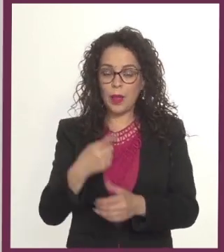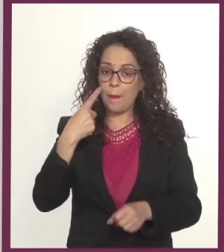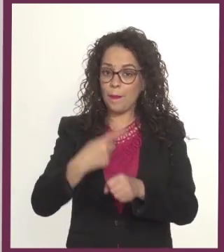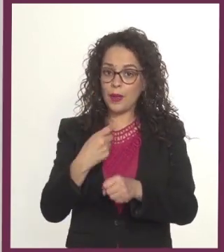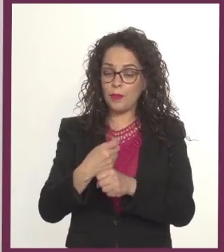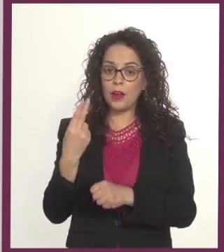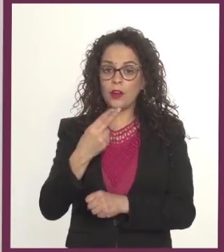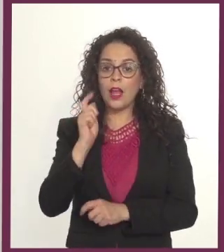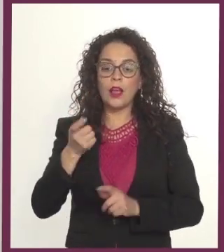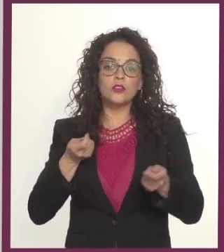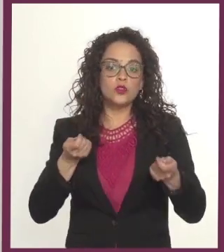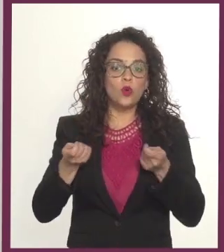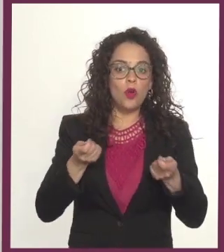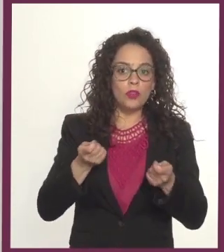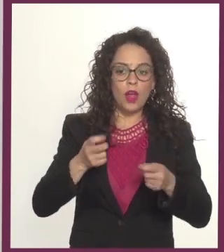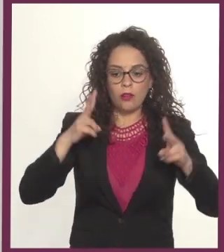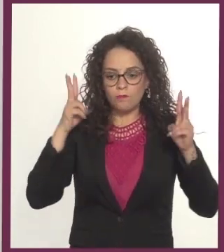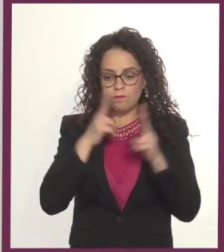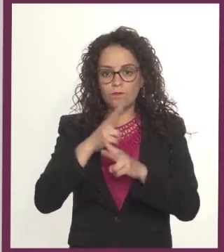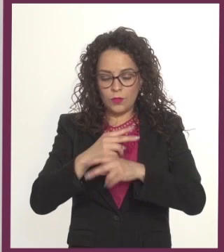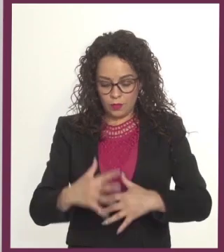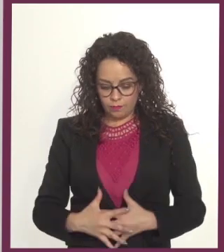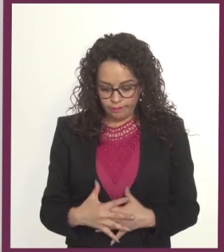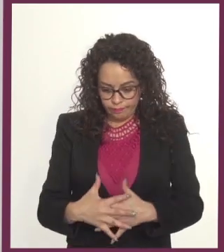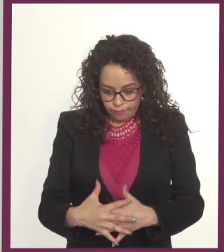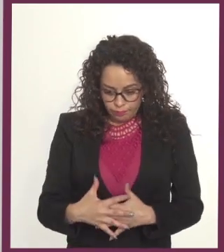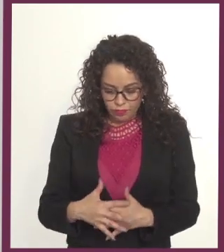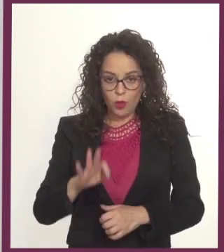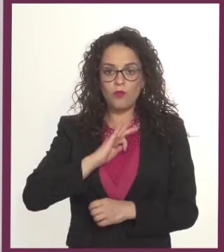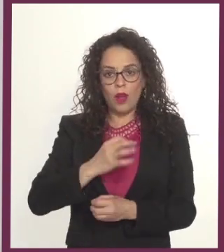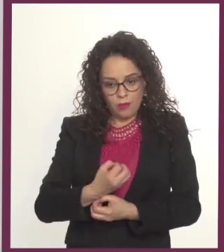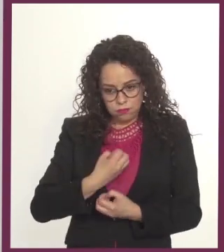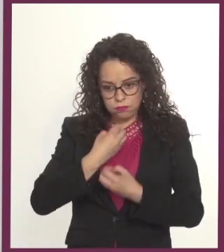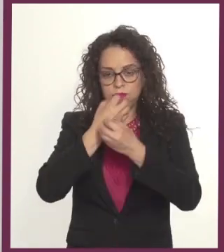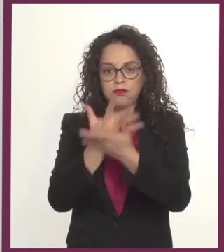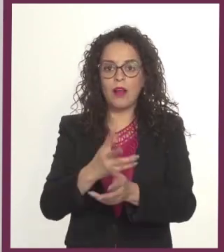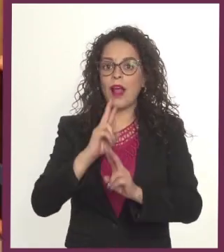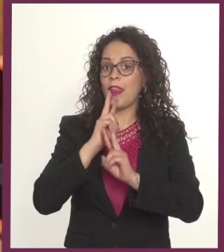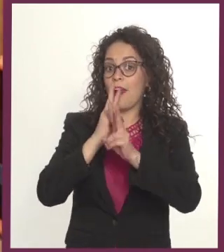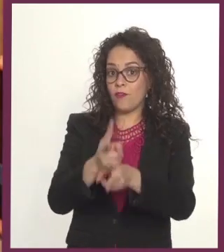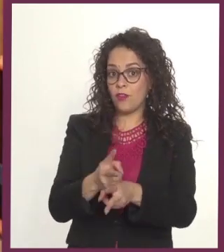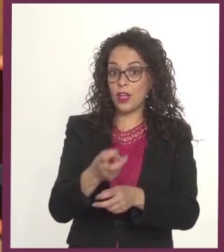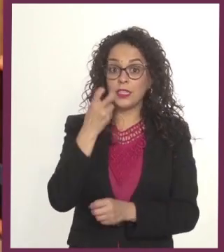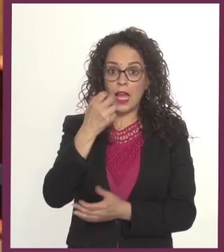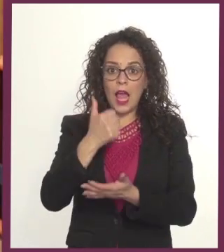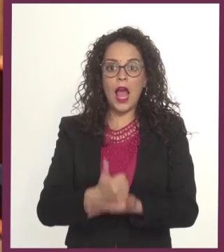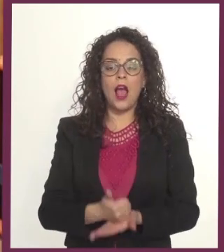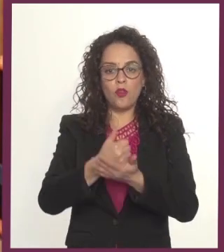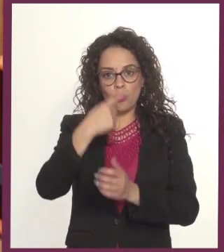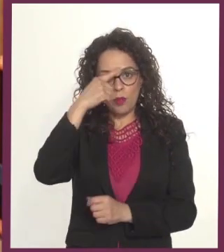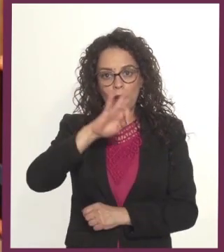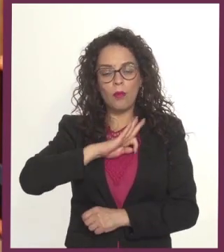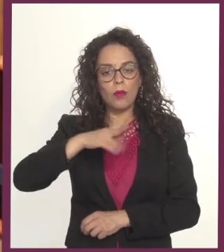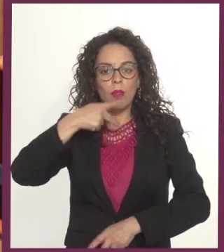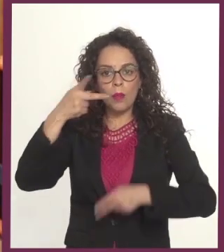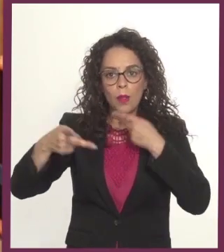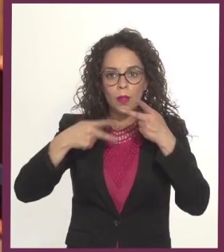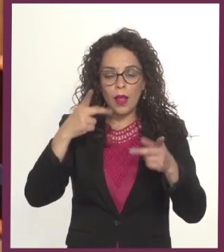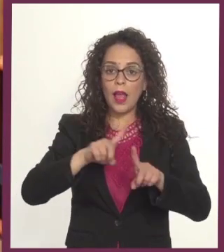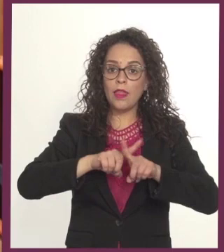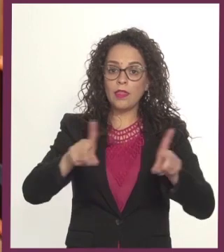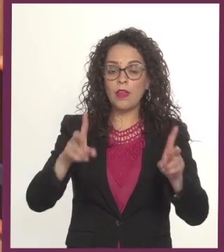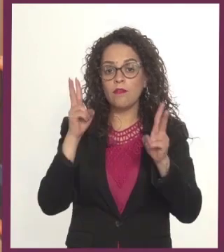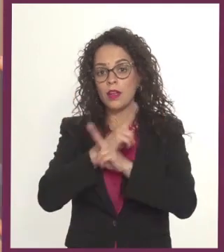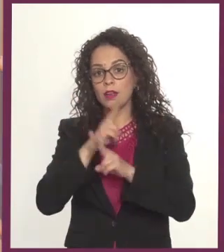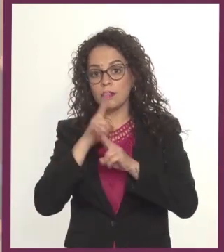voz, primero que nada hay que controlar la respiración. Usar el diafragma para impulsar la voz. La respiración fónica es la que